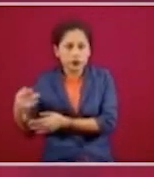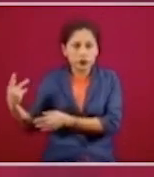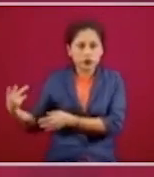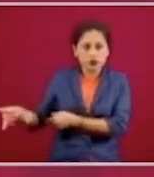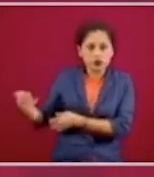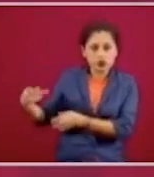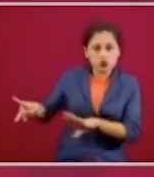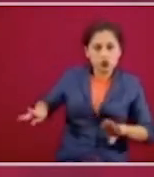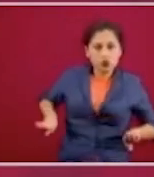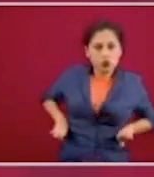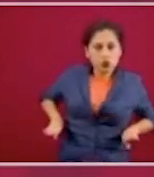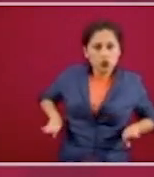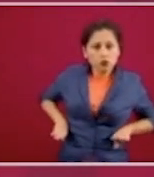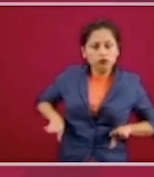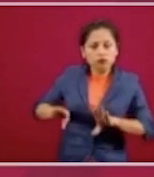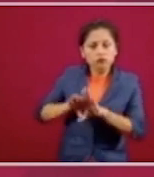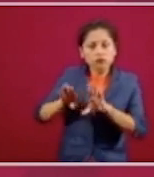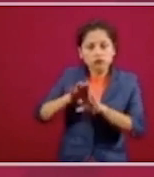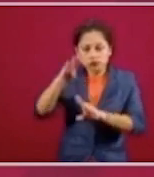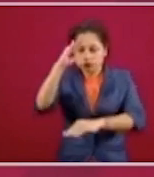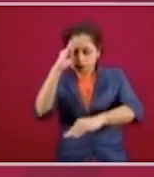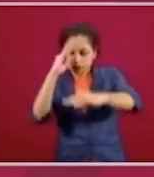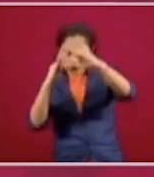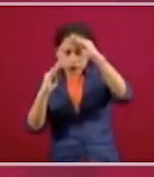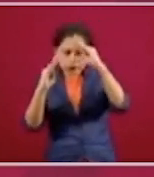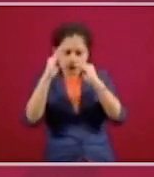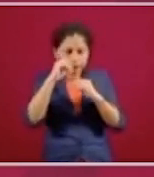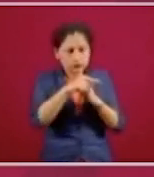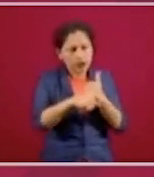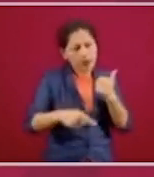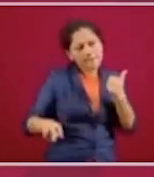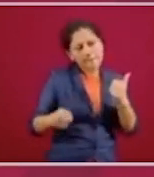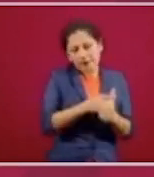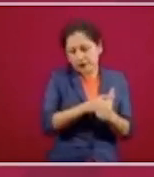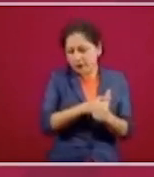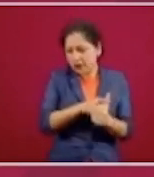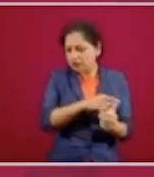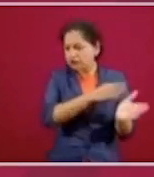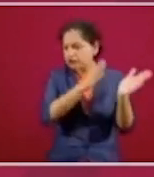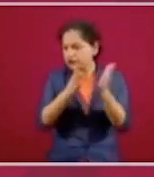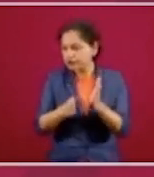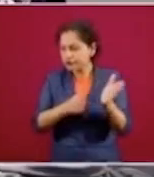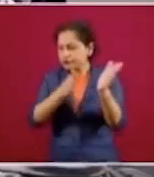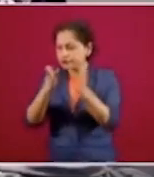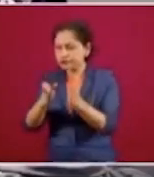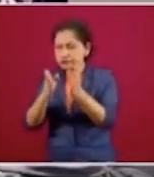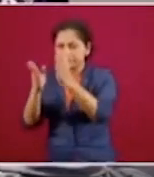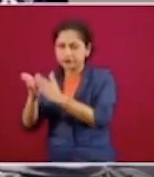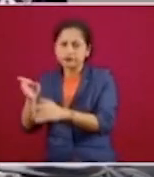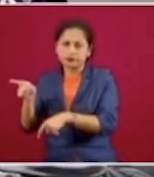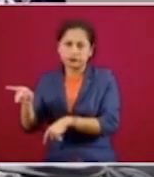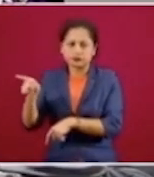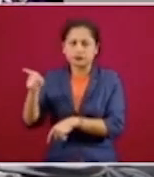darle prioridad a lo fundamental, a lo básico, pues sigue